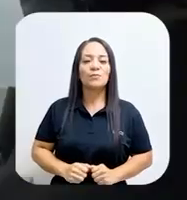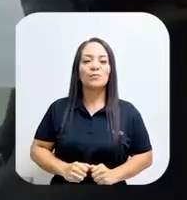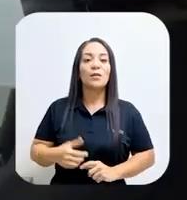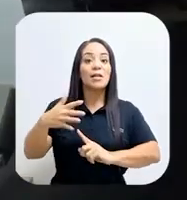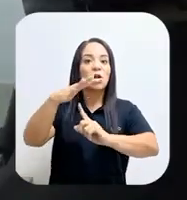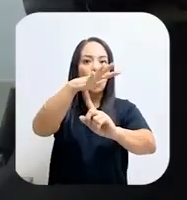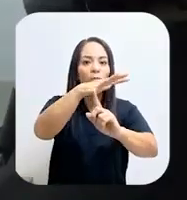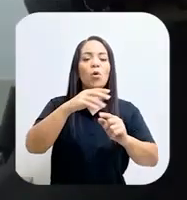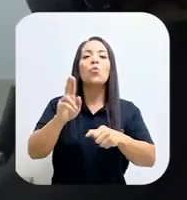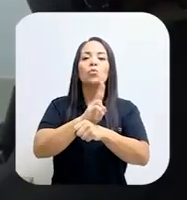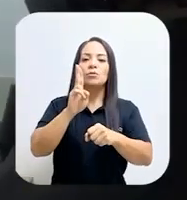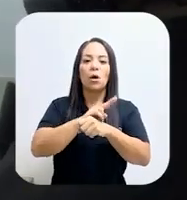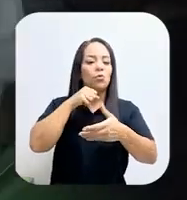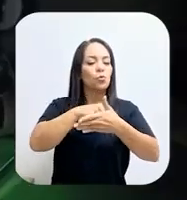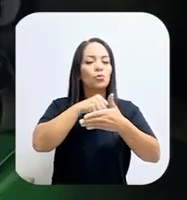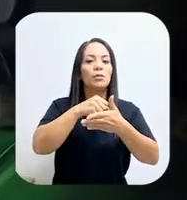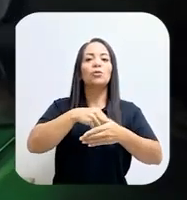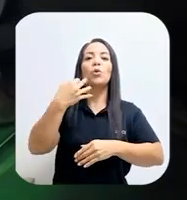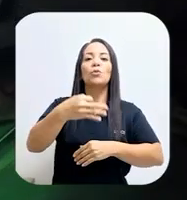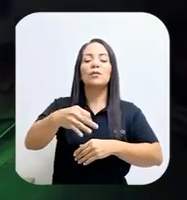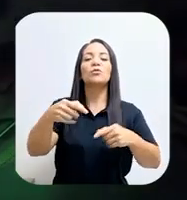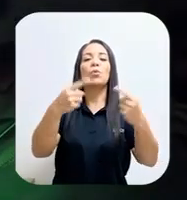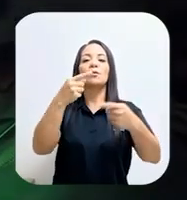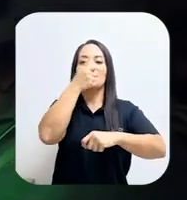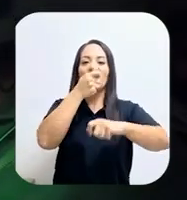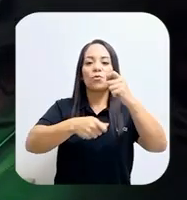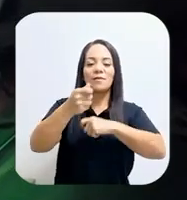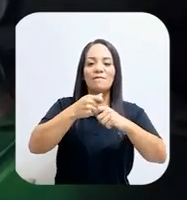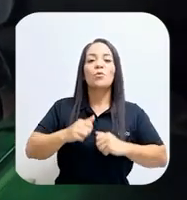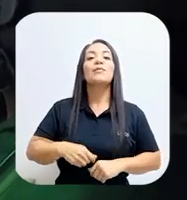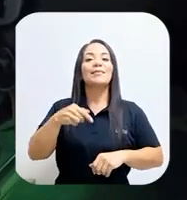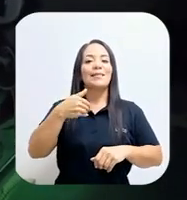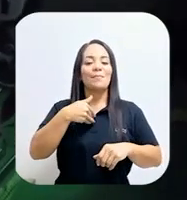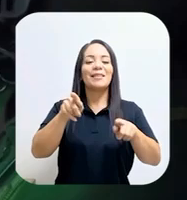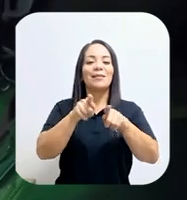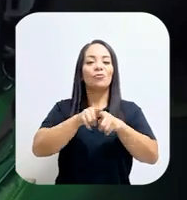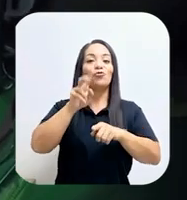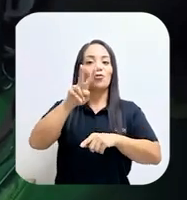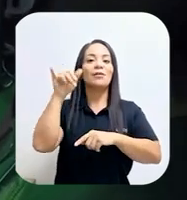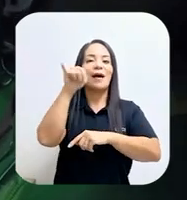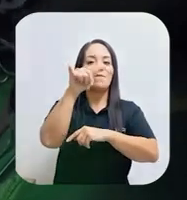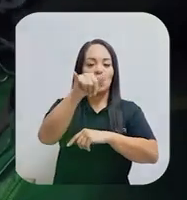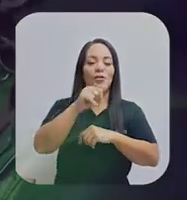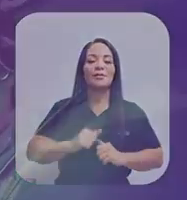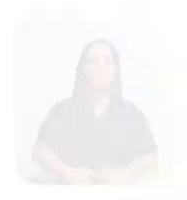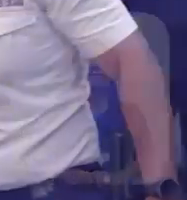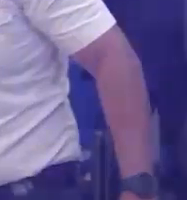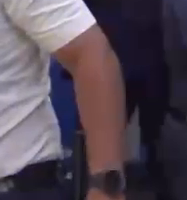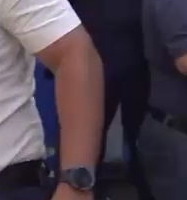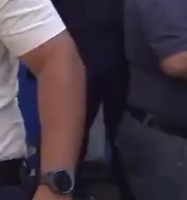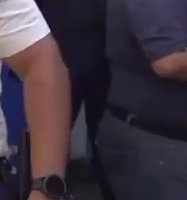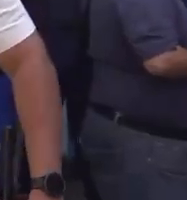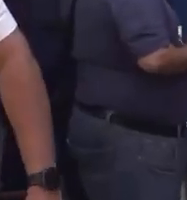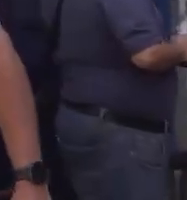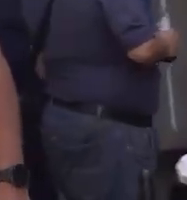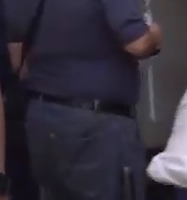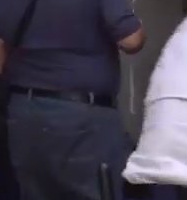helicópteros, que son utilizados en la lucha diaria contra el narcotráfico y disponemos además de 2 aviones como apoyo.